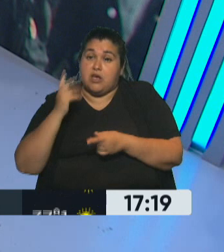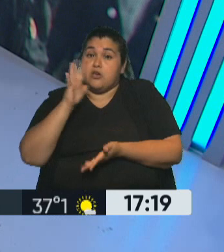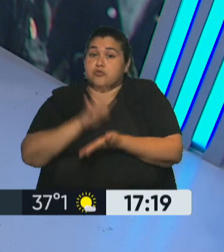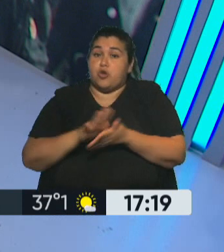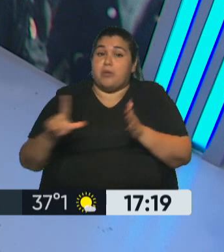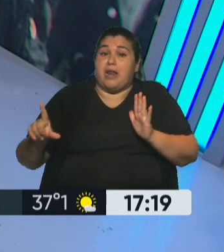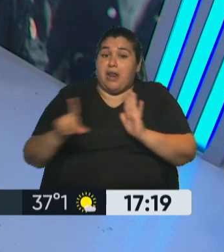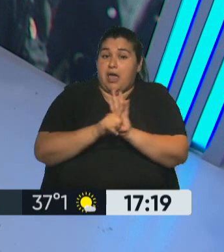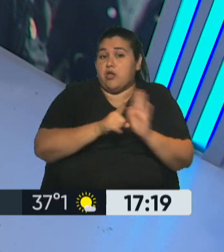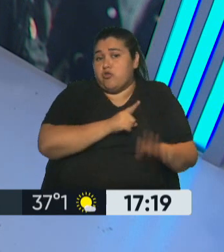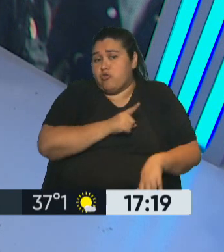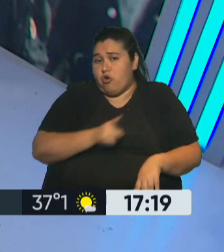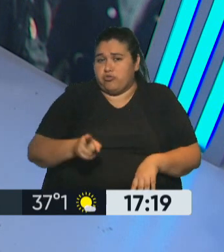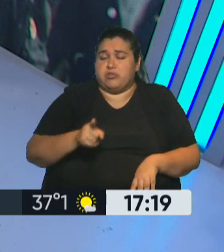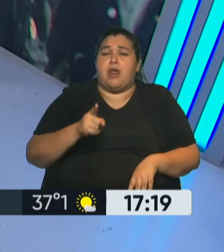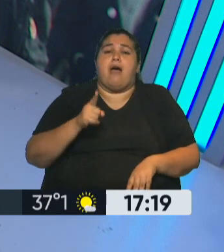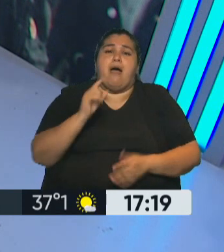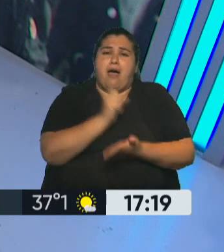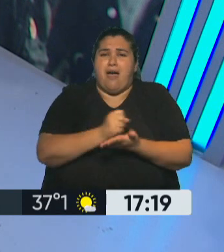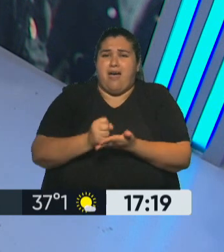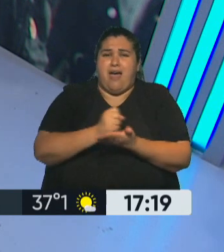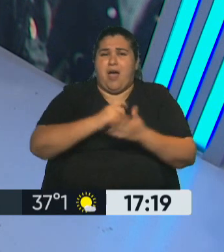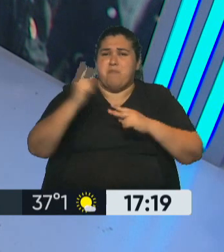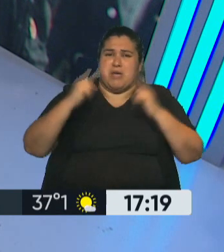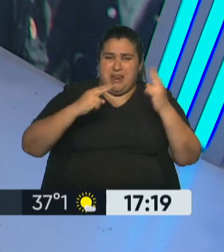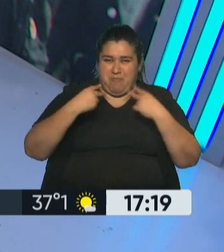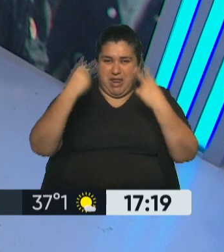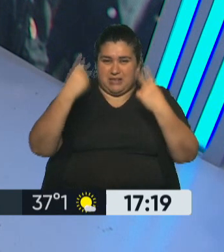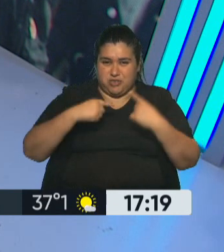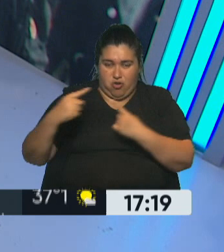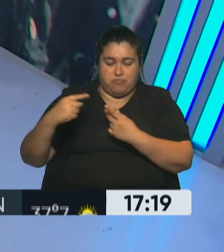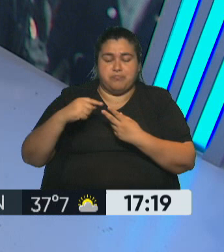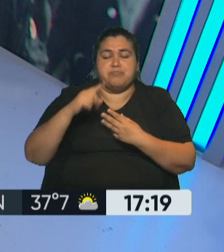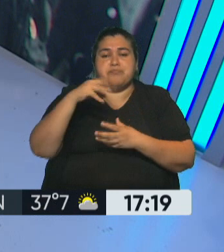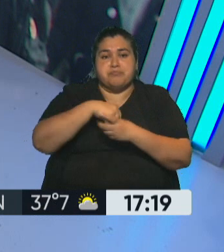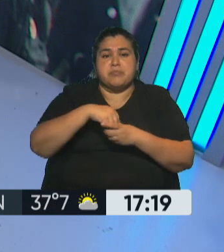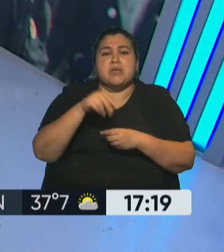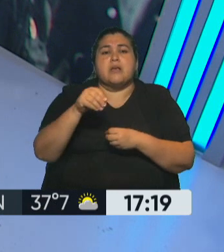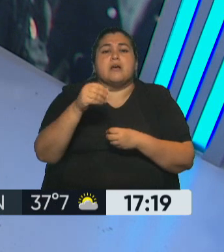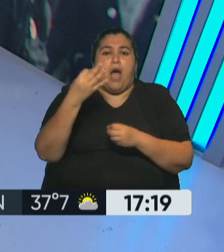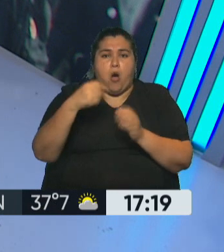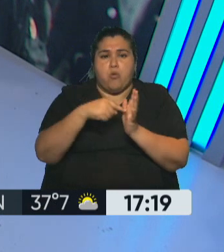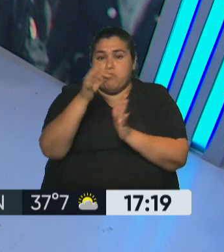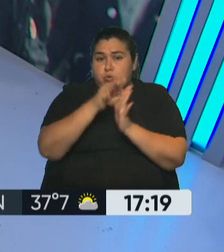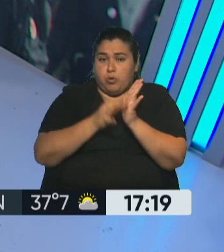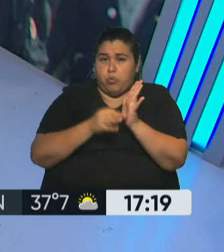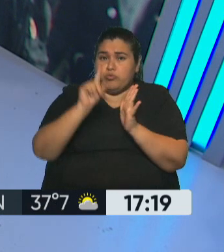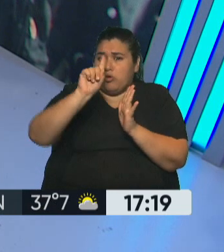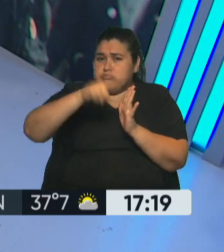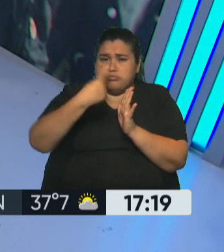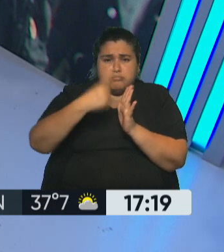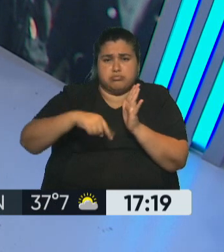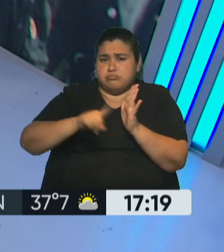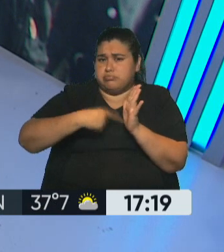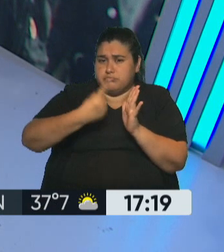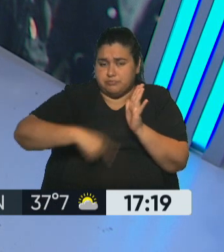anti-inmigración o la ley contra la inmigración, que como vos bien señalabas, el Consejo Constitucional francés vetó parte del articulado y